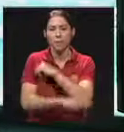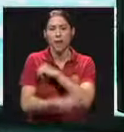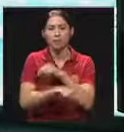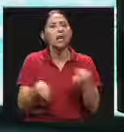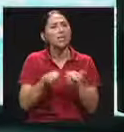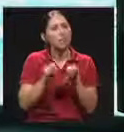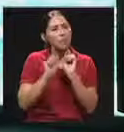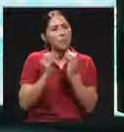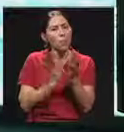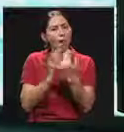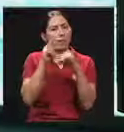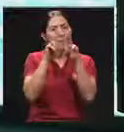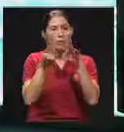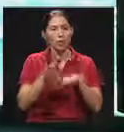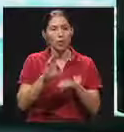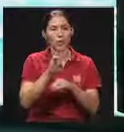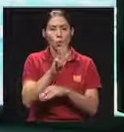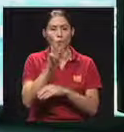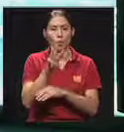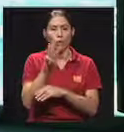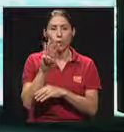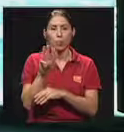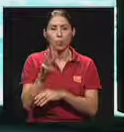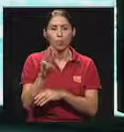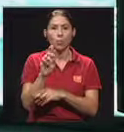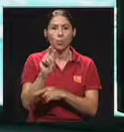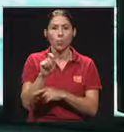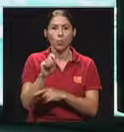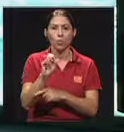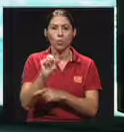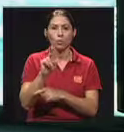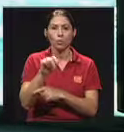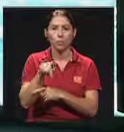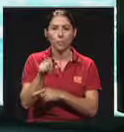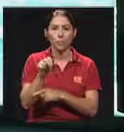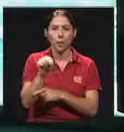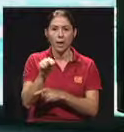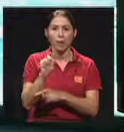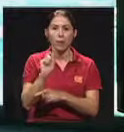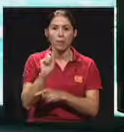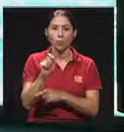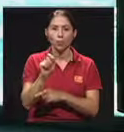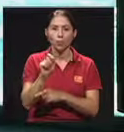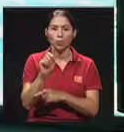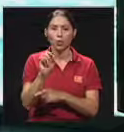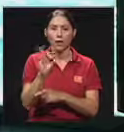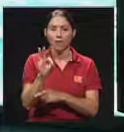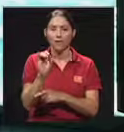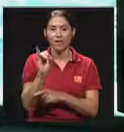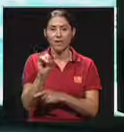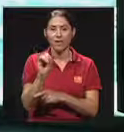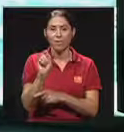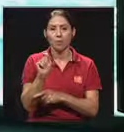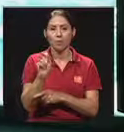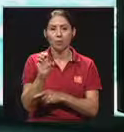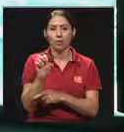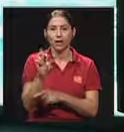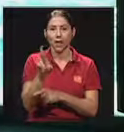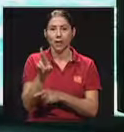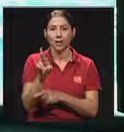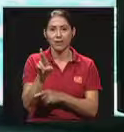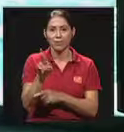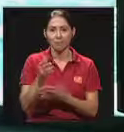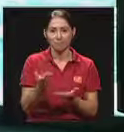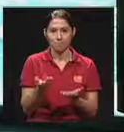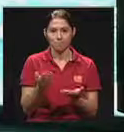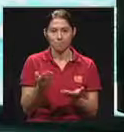acceder por medio del sitio electrónico de la SUPEN, que es www.supen.fi.cr